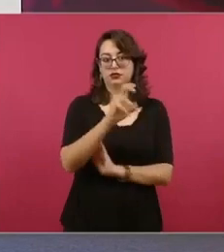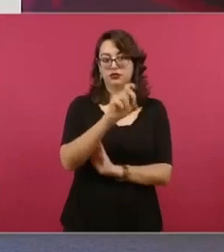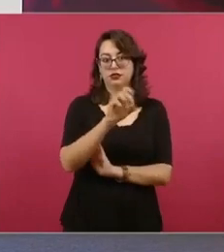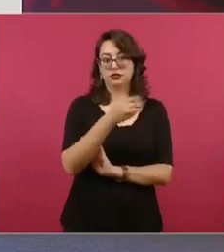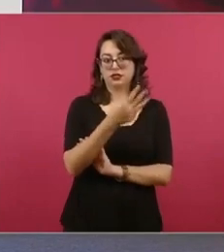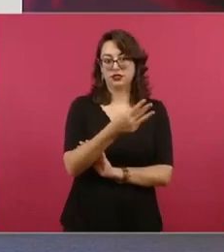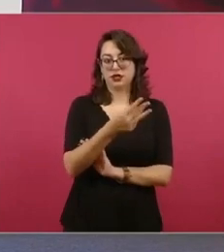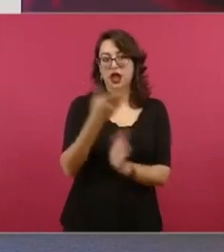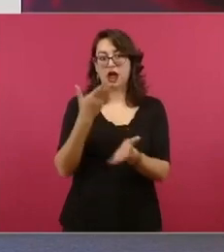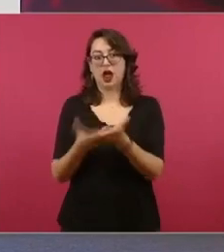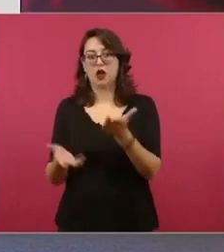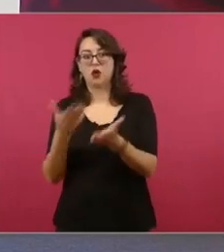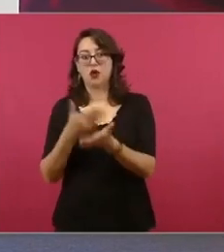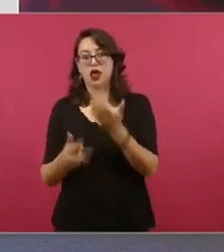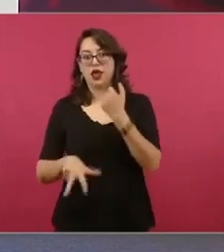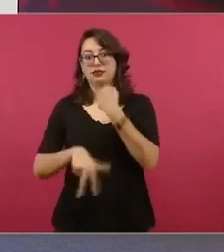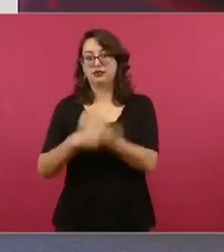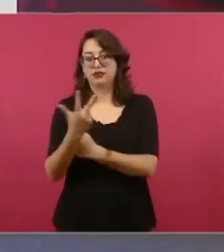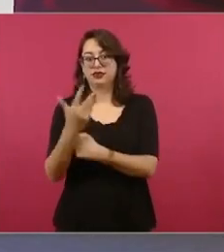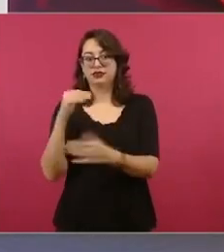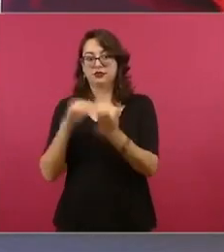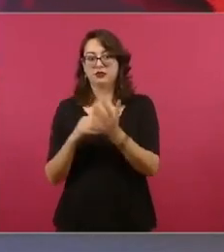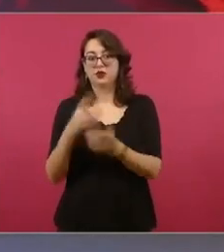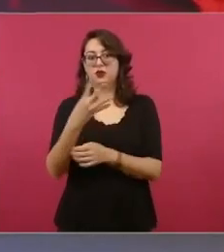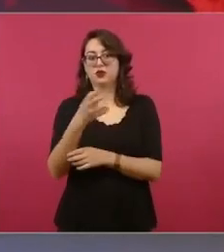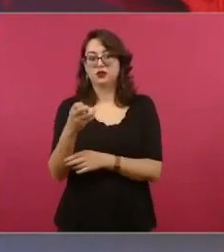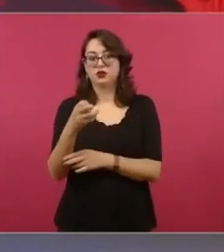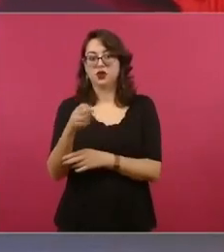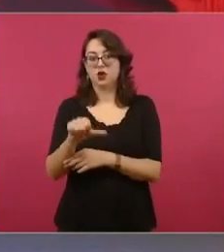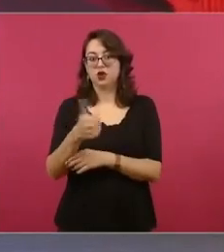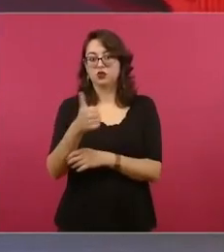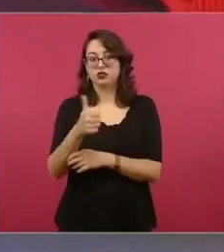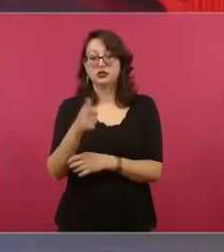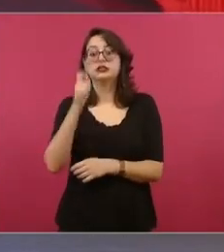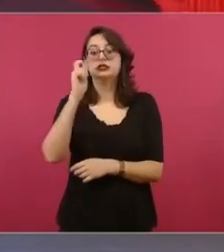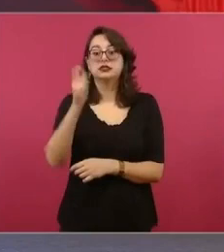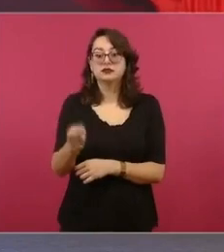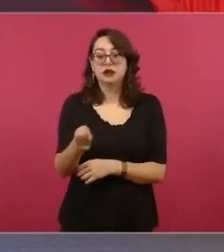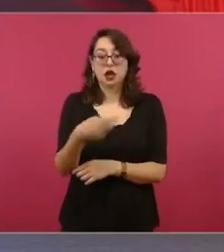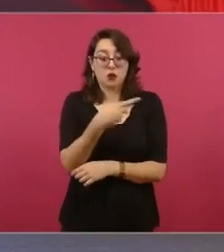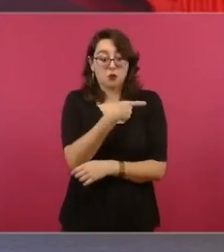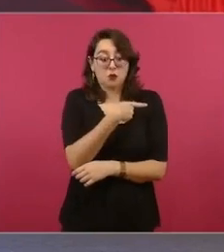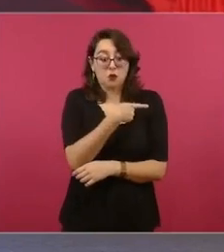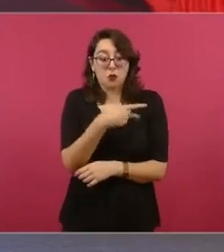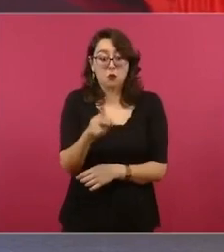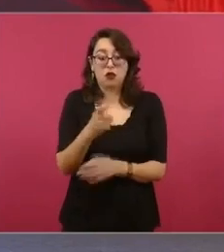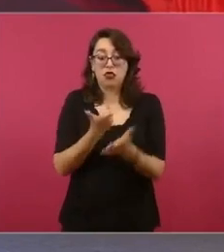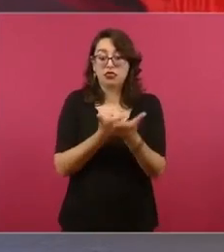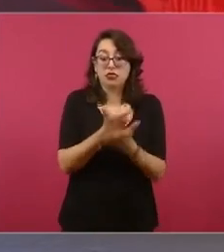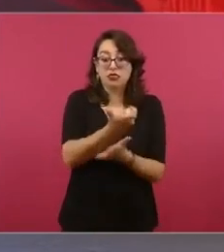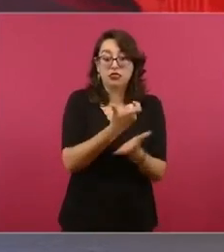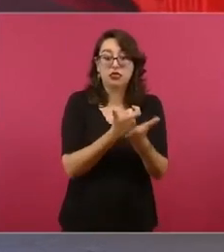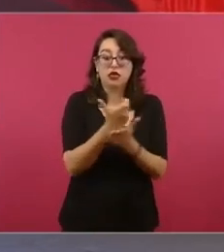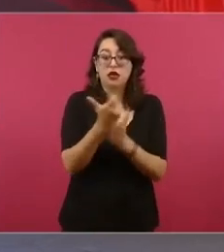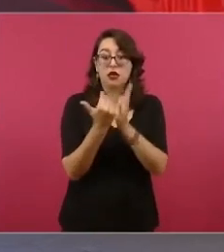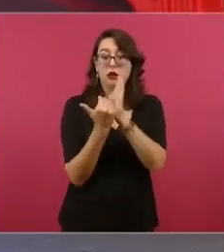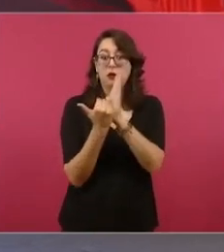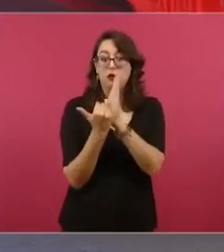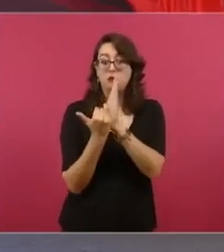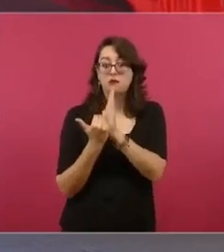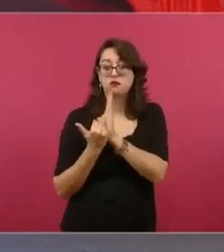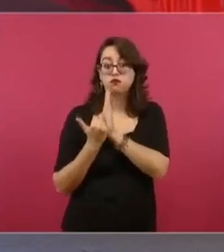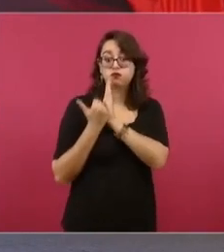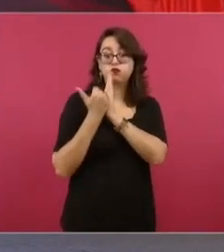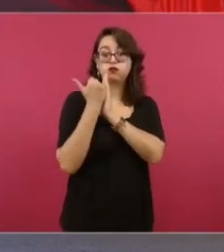13,411. ¿Qué significa un incremento del 16 al